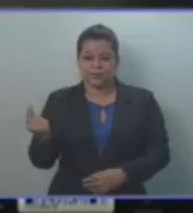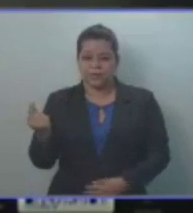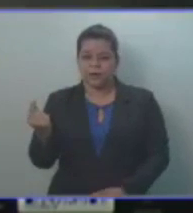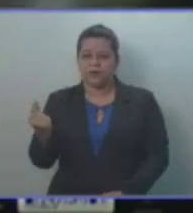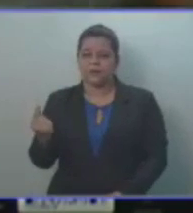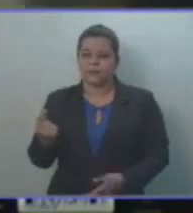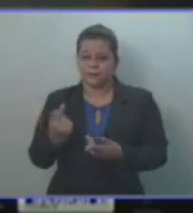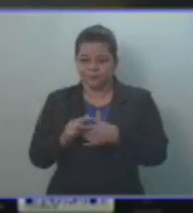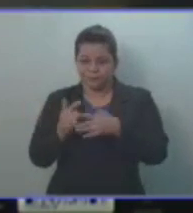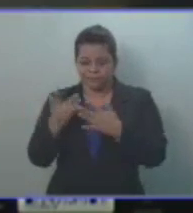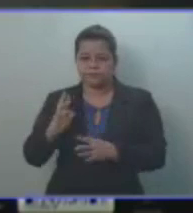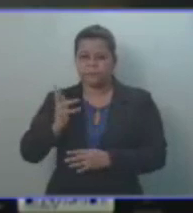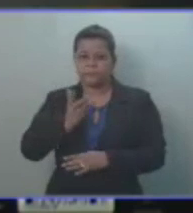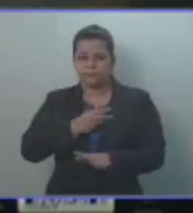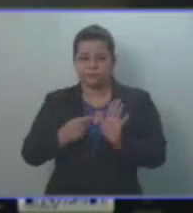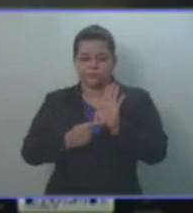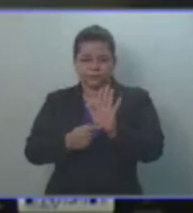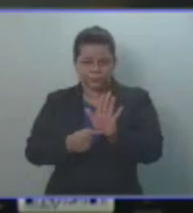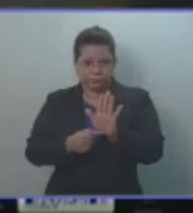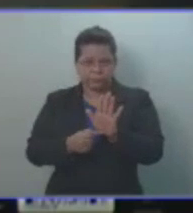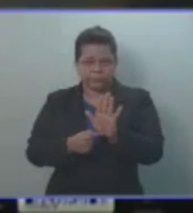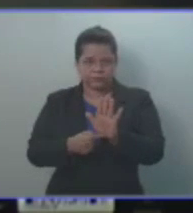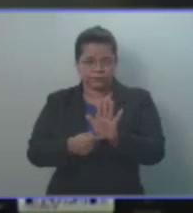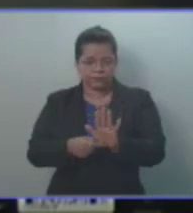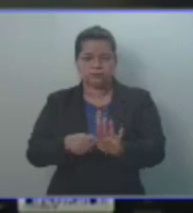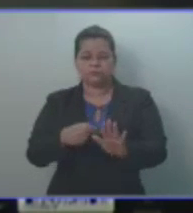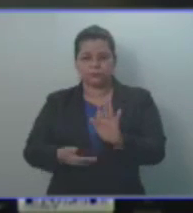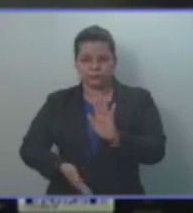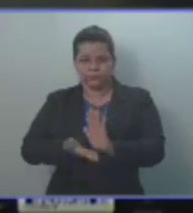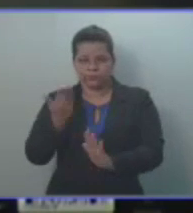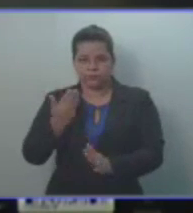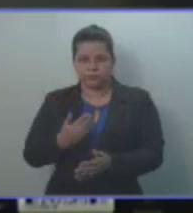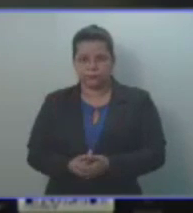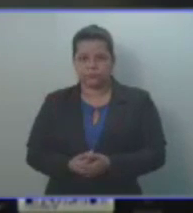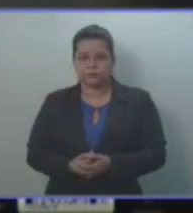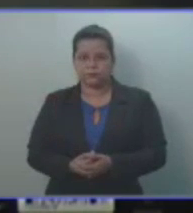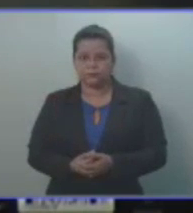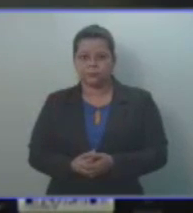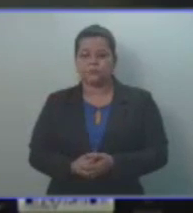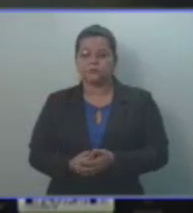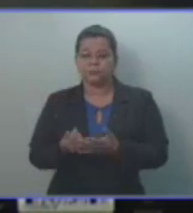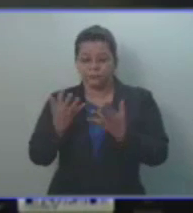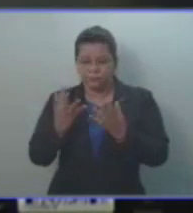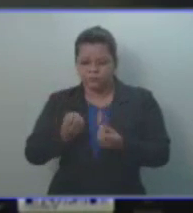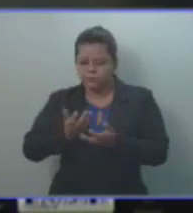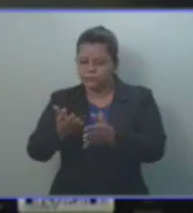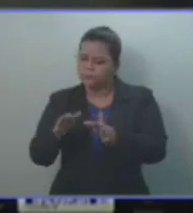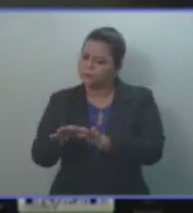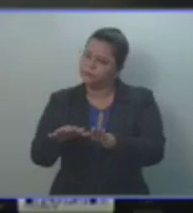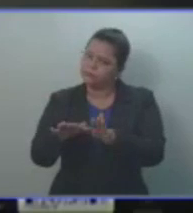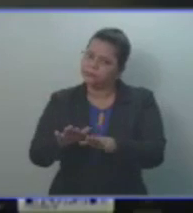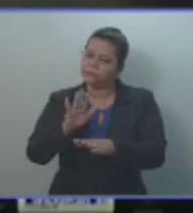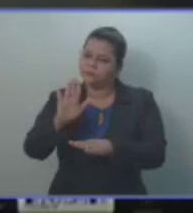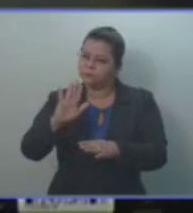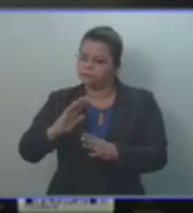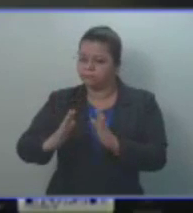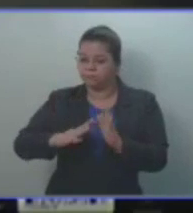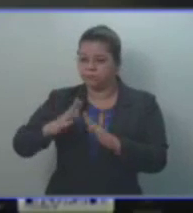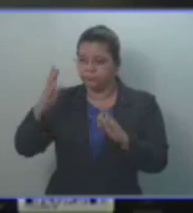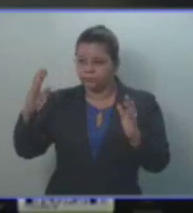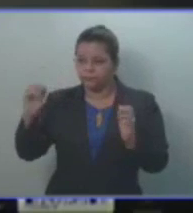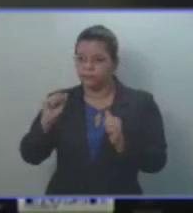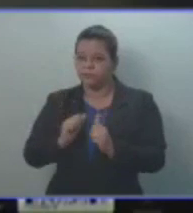estamos presentando esta propuesta de ley. Agradezco mucho las enormes consultas